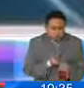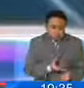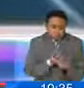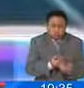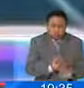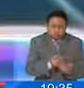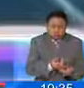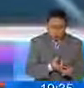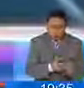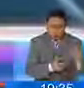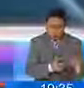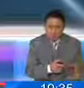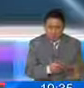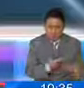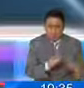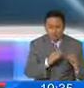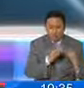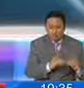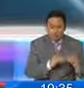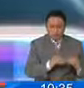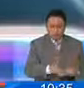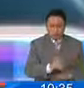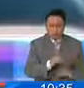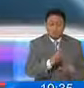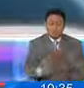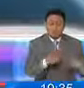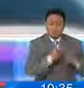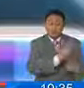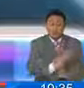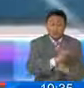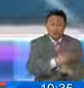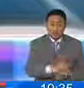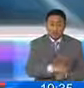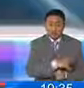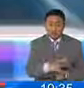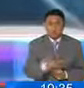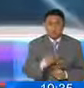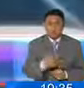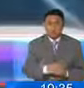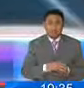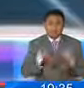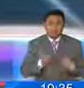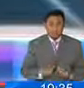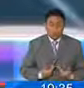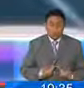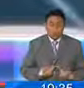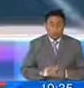a la persona que el cuidado y la relación que tenemos de nuestro propio cuerpo